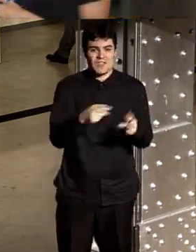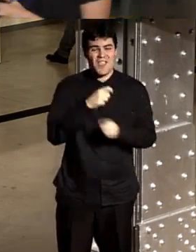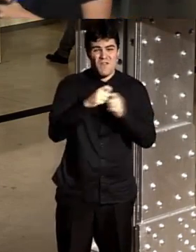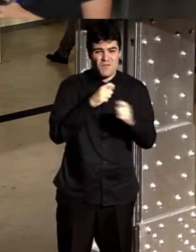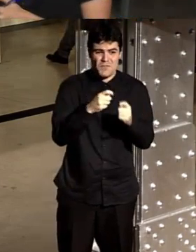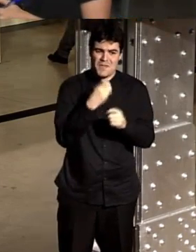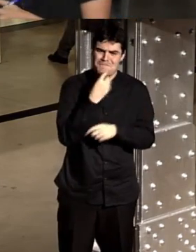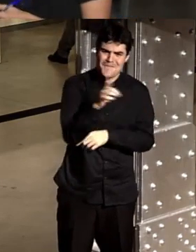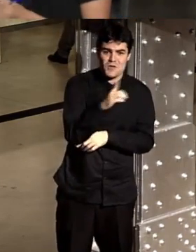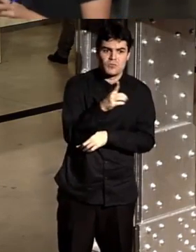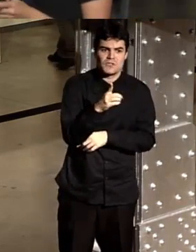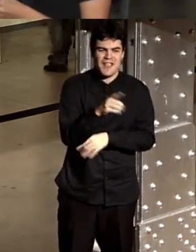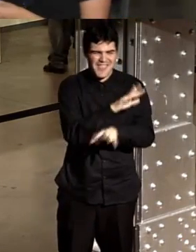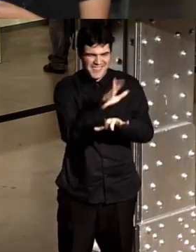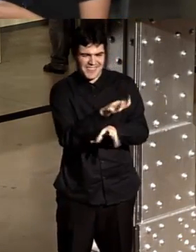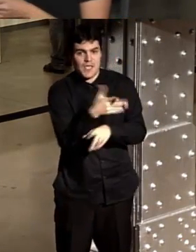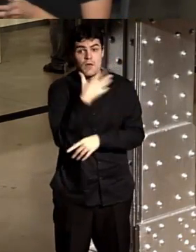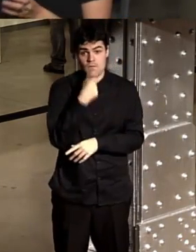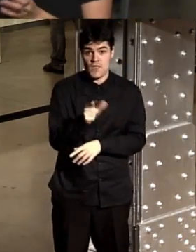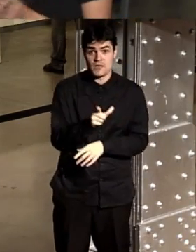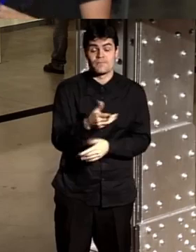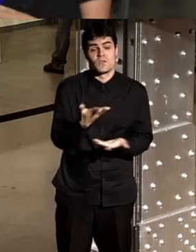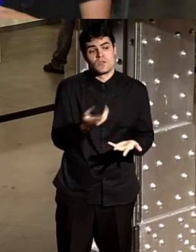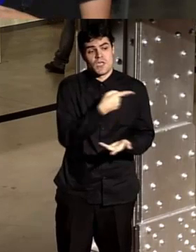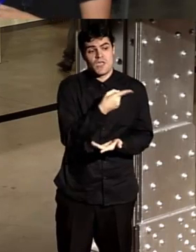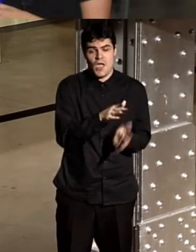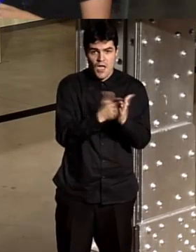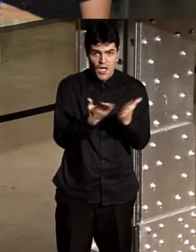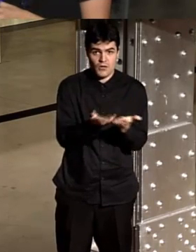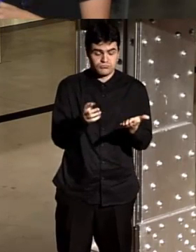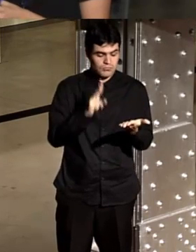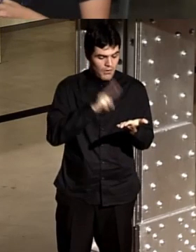manipulables y a lo largo de sus páginas ella está demostrando